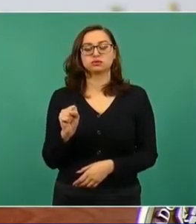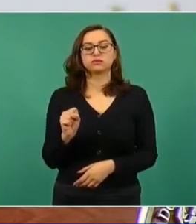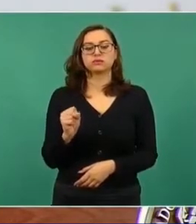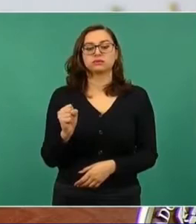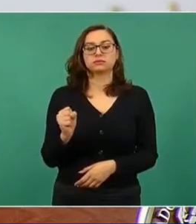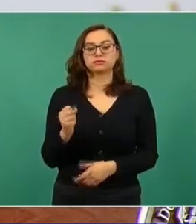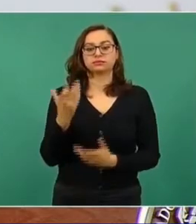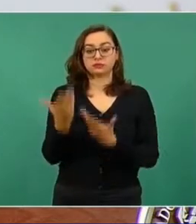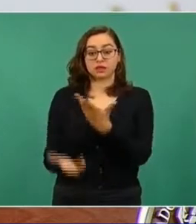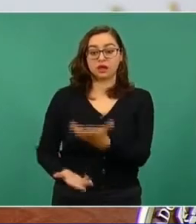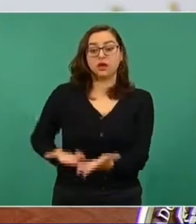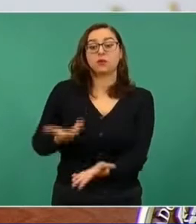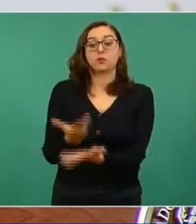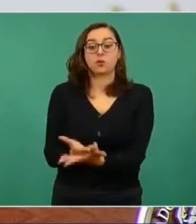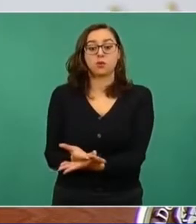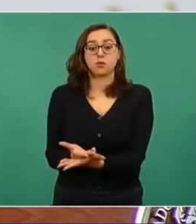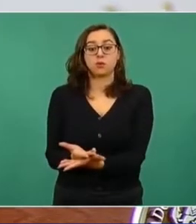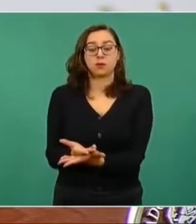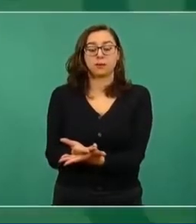a